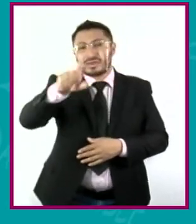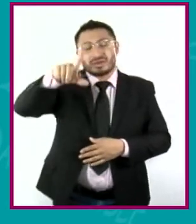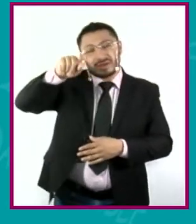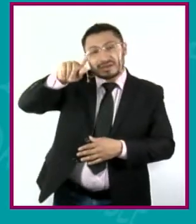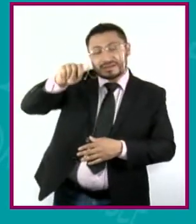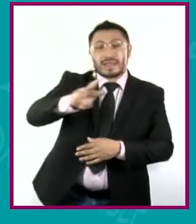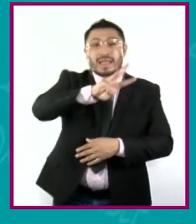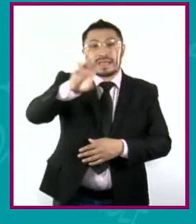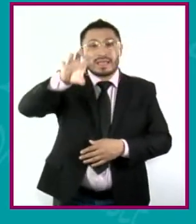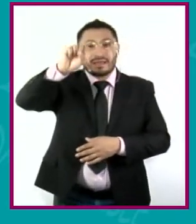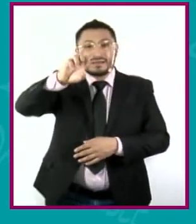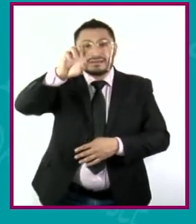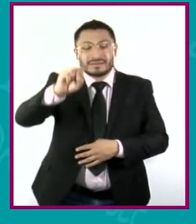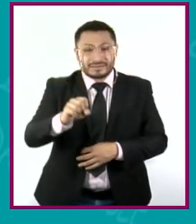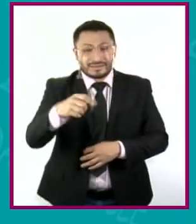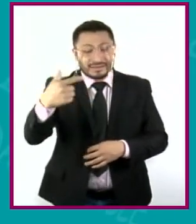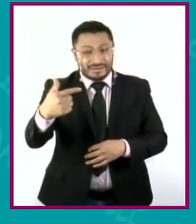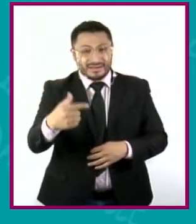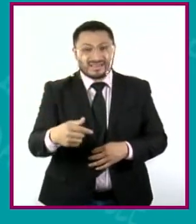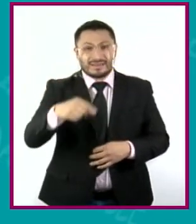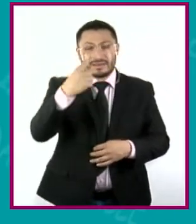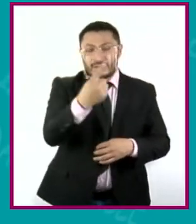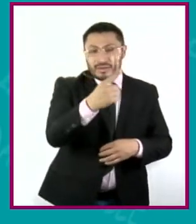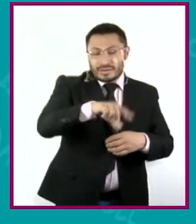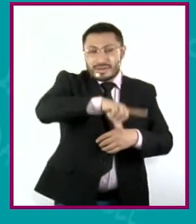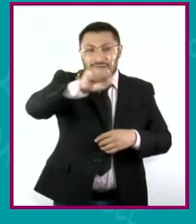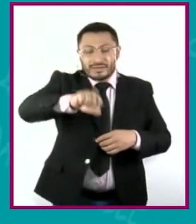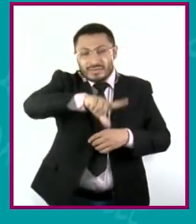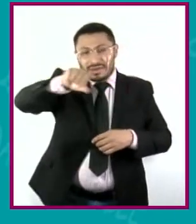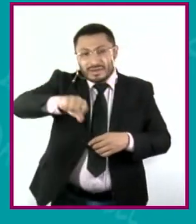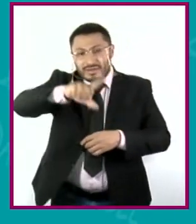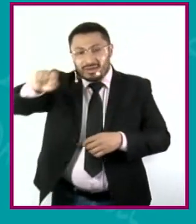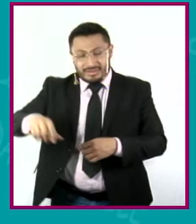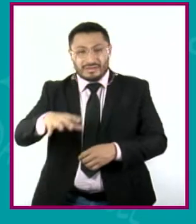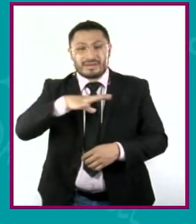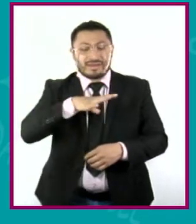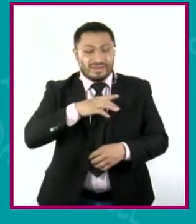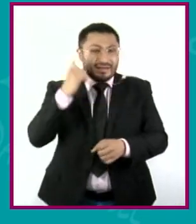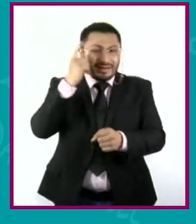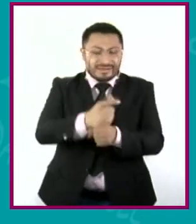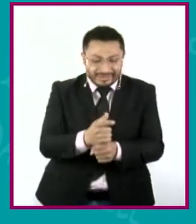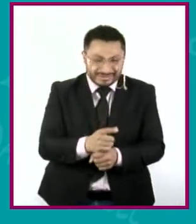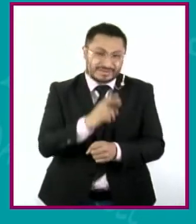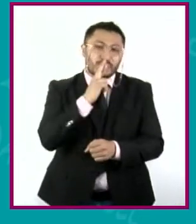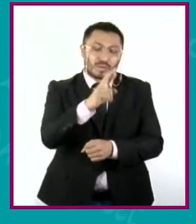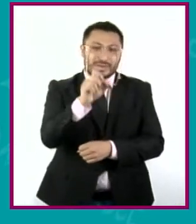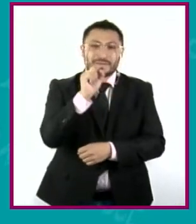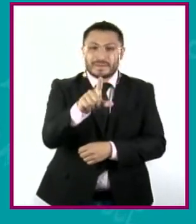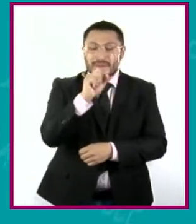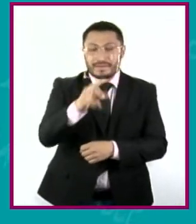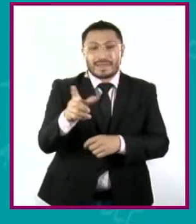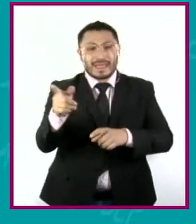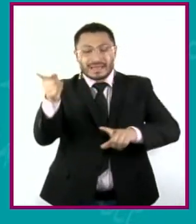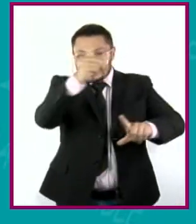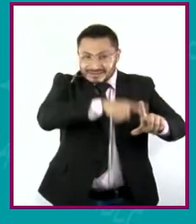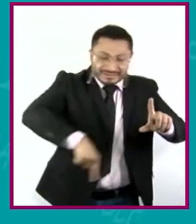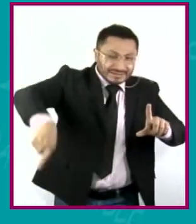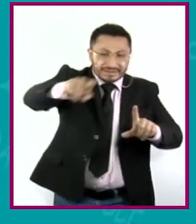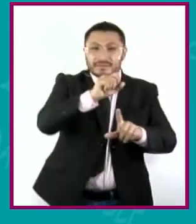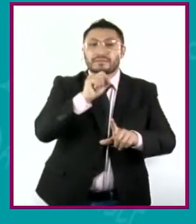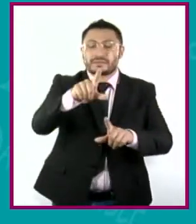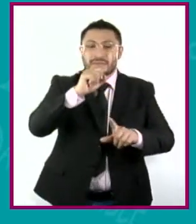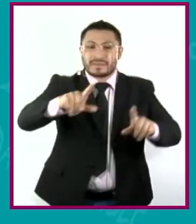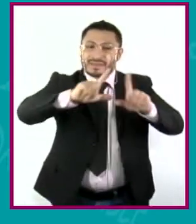y 360 grados, una después de la otra, obtendremos, como es de esperarse también, una rotación de la misma